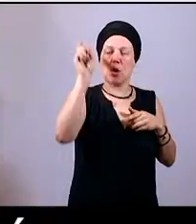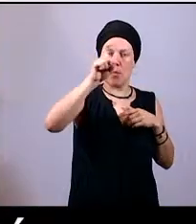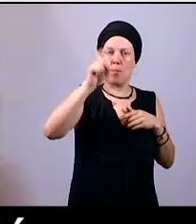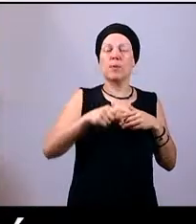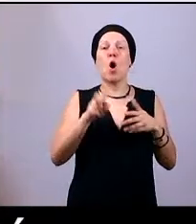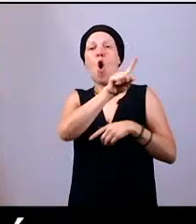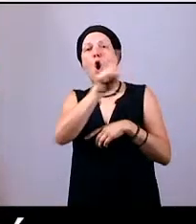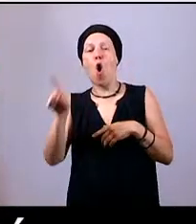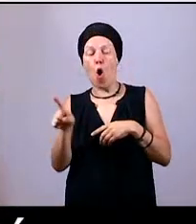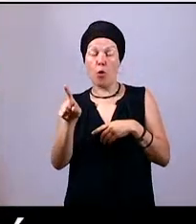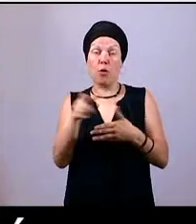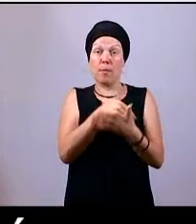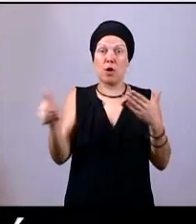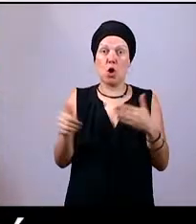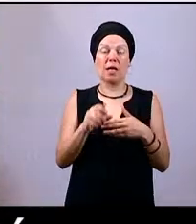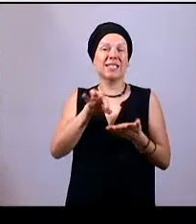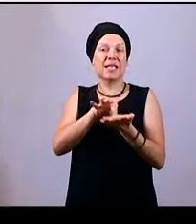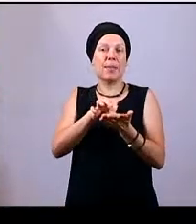del Servicio Extremeño de Salud.